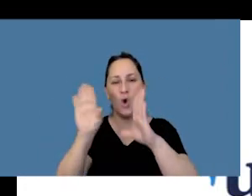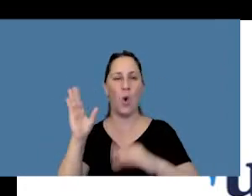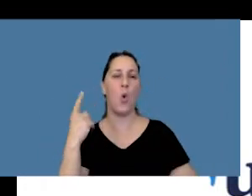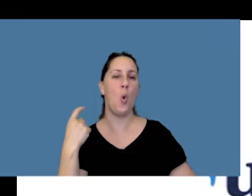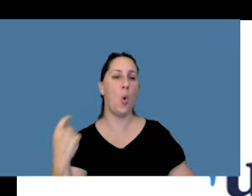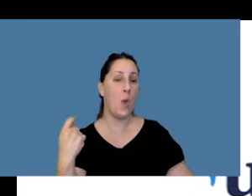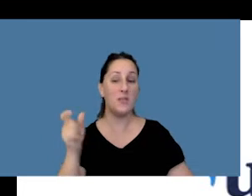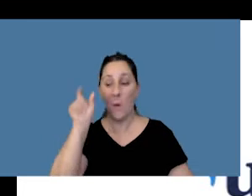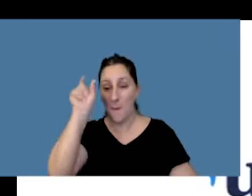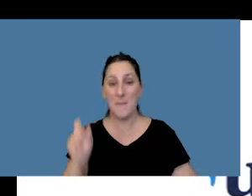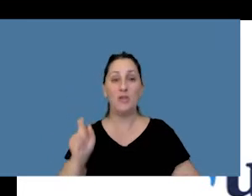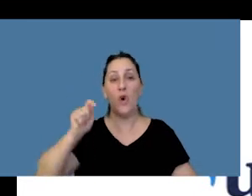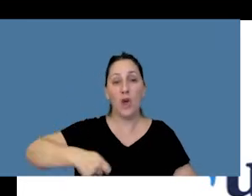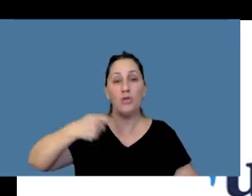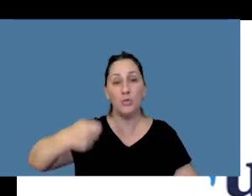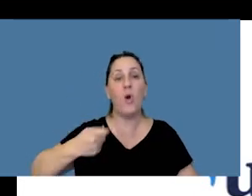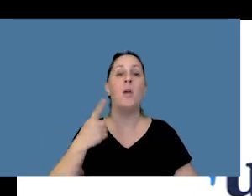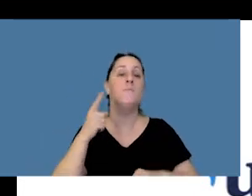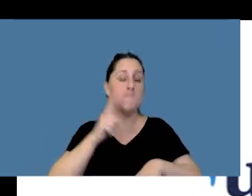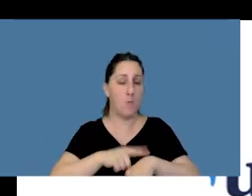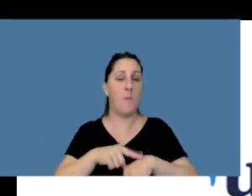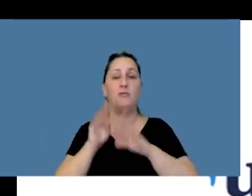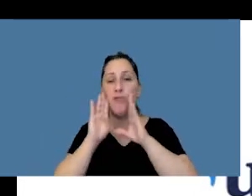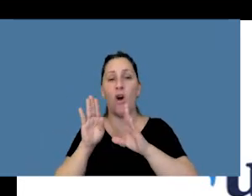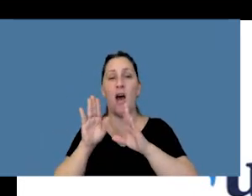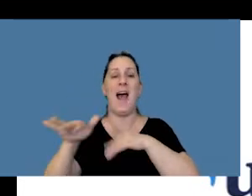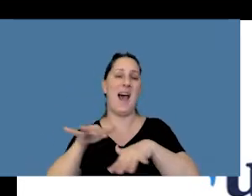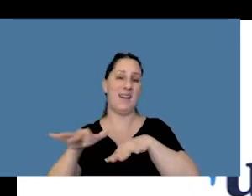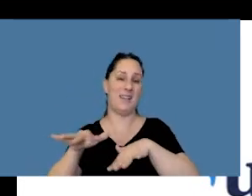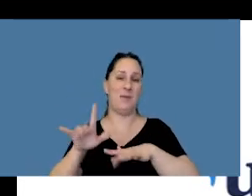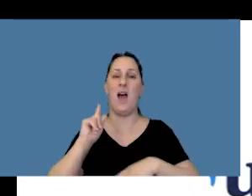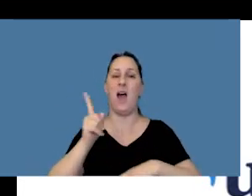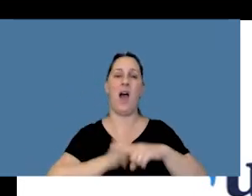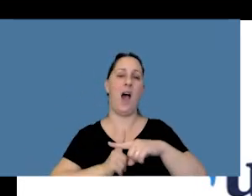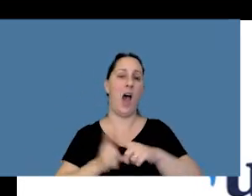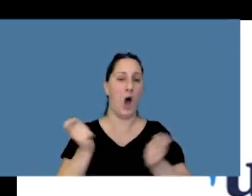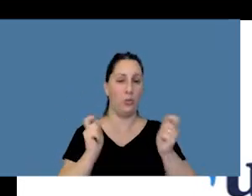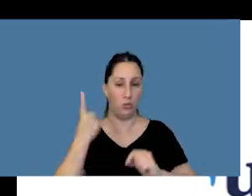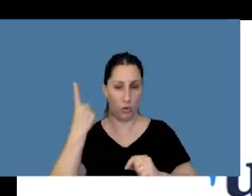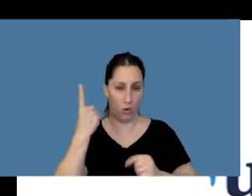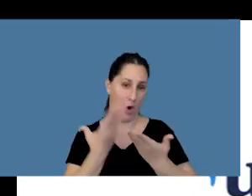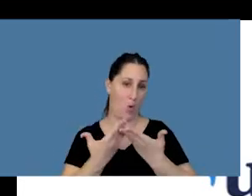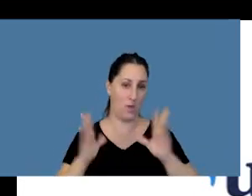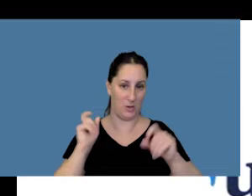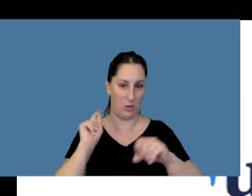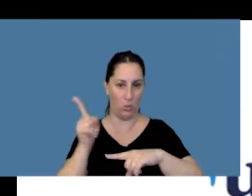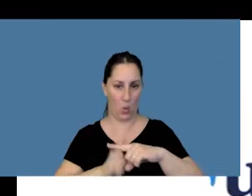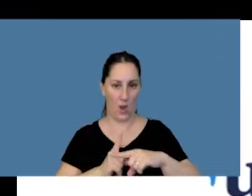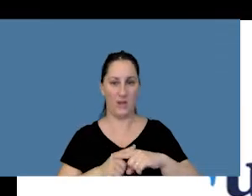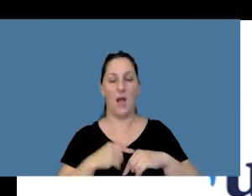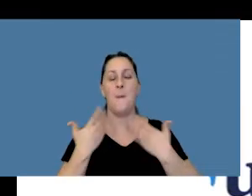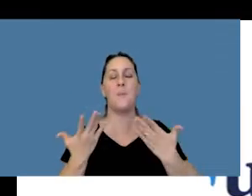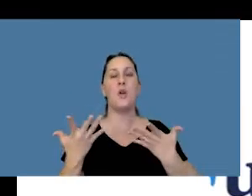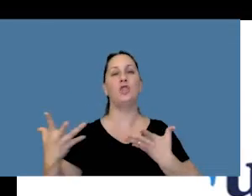que el contribuyente ejerza exclusivamente actividades en forma autónoma o independiente. Por ese motivo es